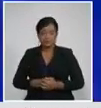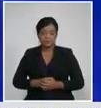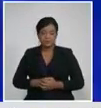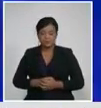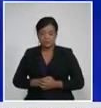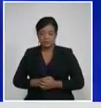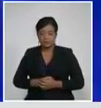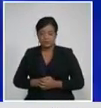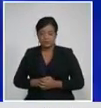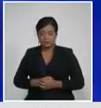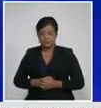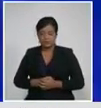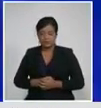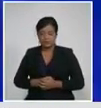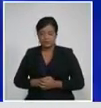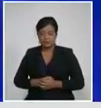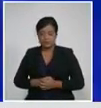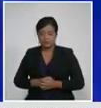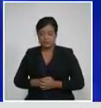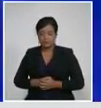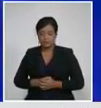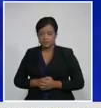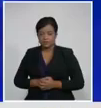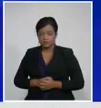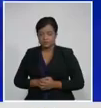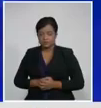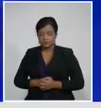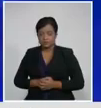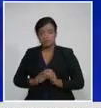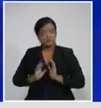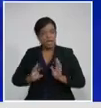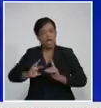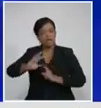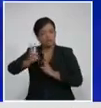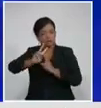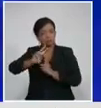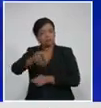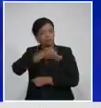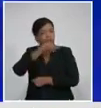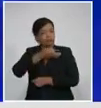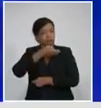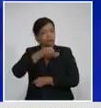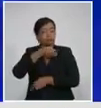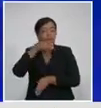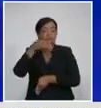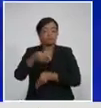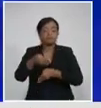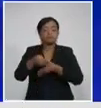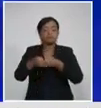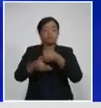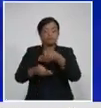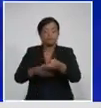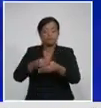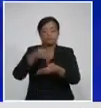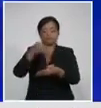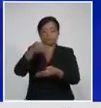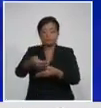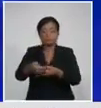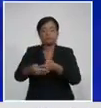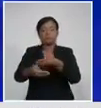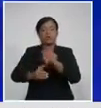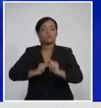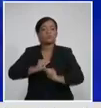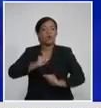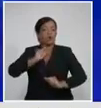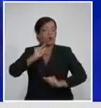proceso escalonado, poco a poco, en dependencia también de las características de cada territorio, de las demandas. En el